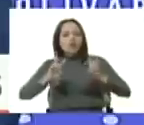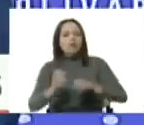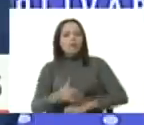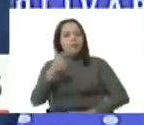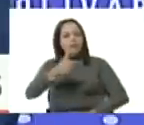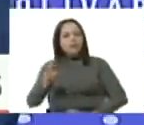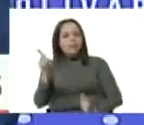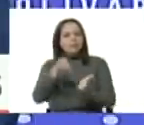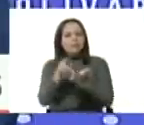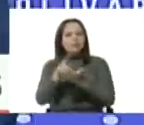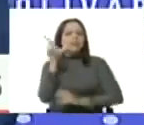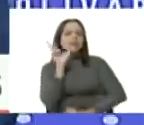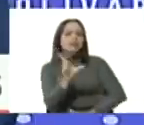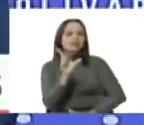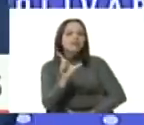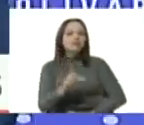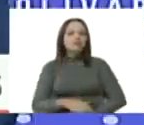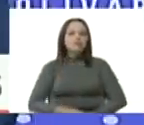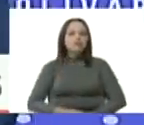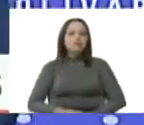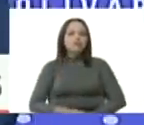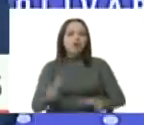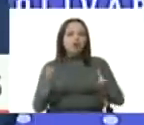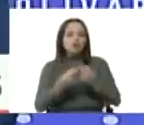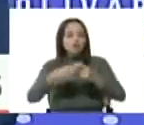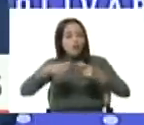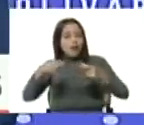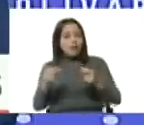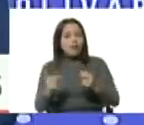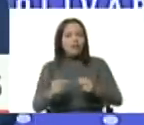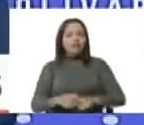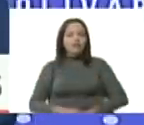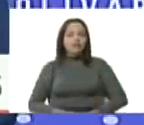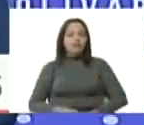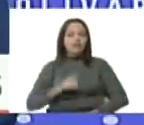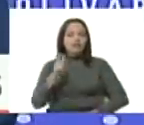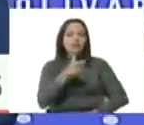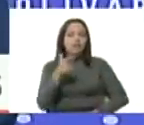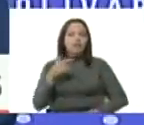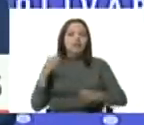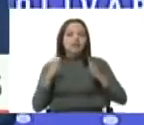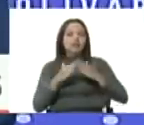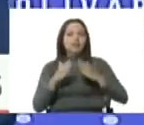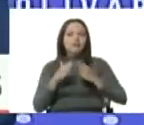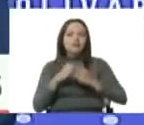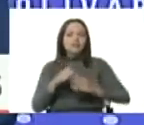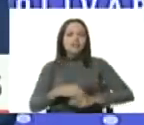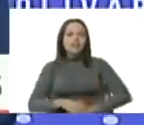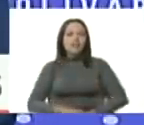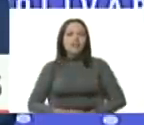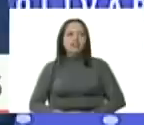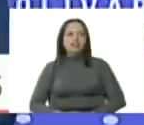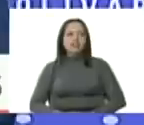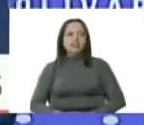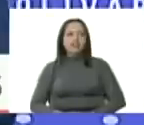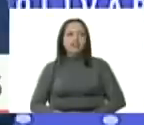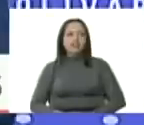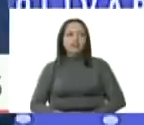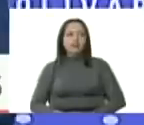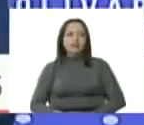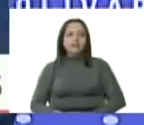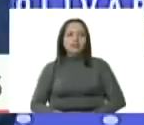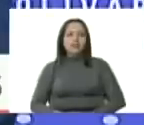simpatizantes. Con su carnet, ¿ves? No buscarlo a la casa. Pum, pum, pum. Compatriota,